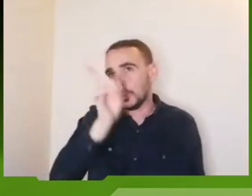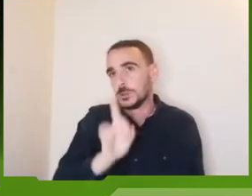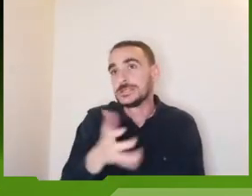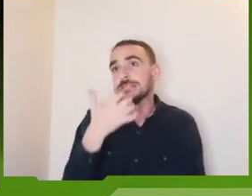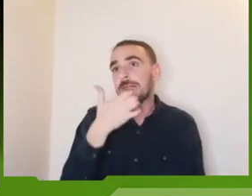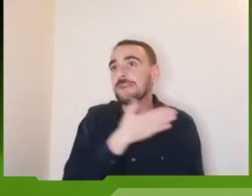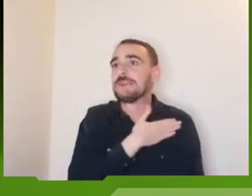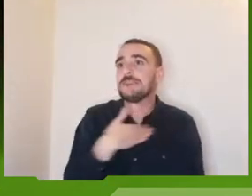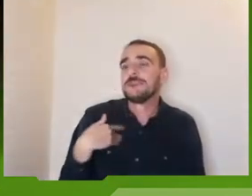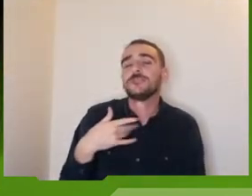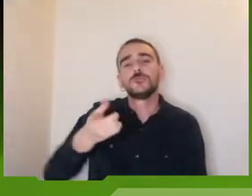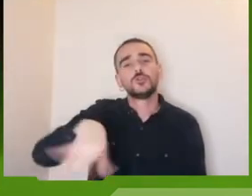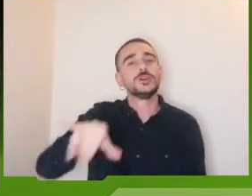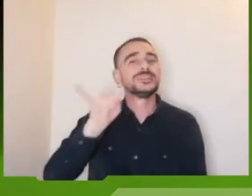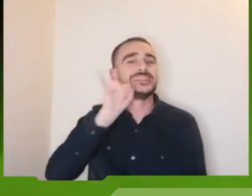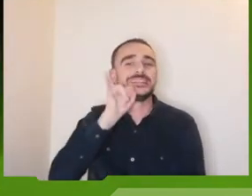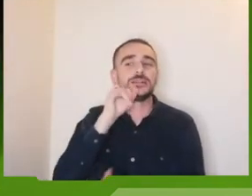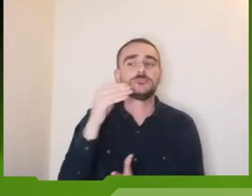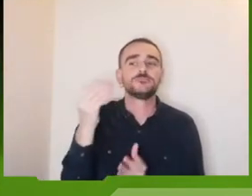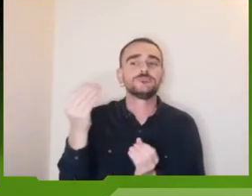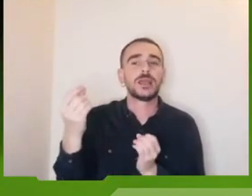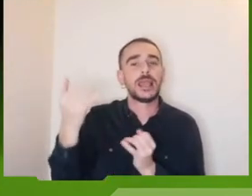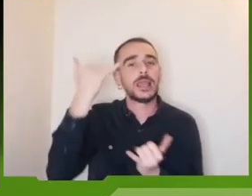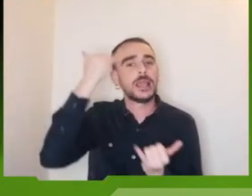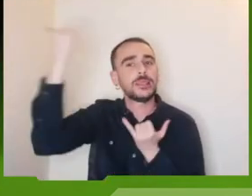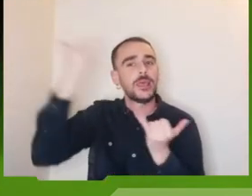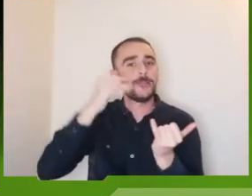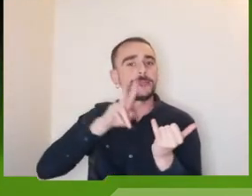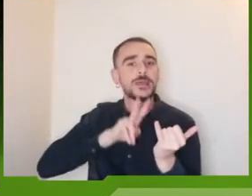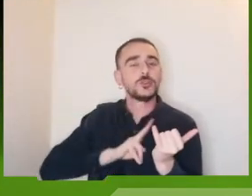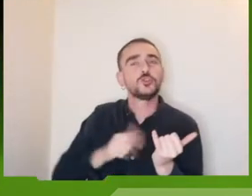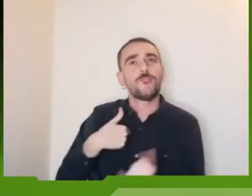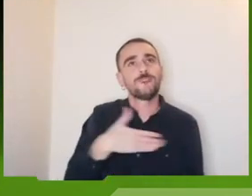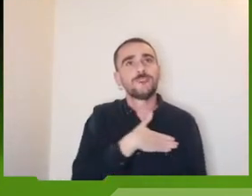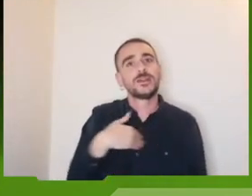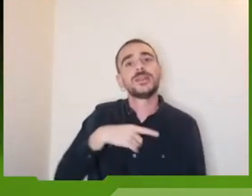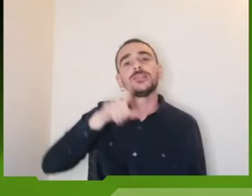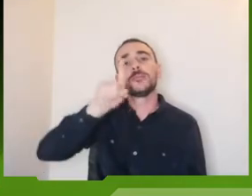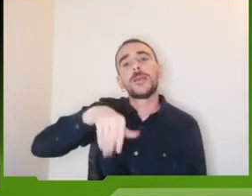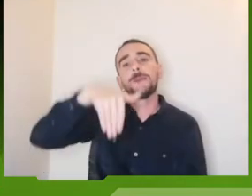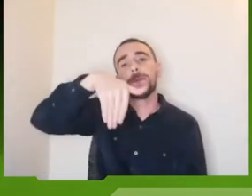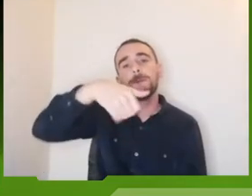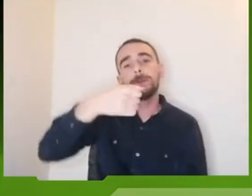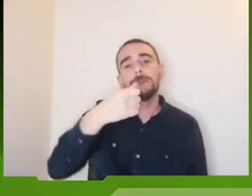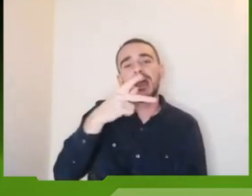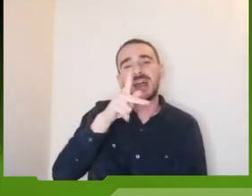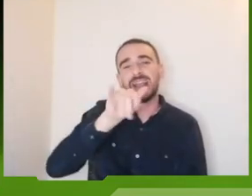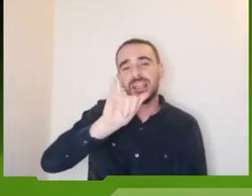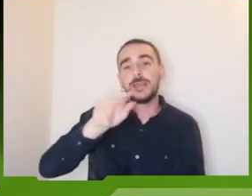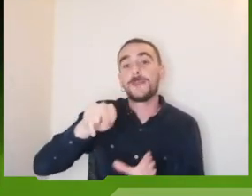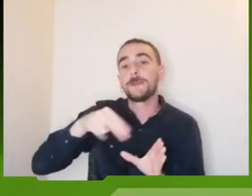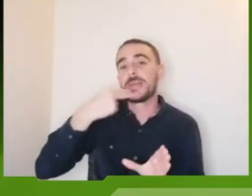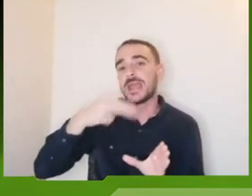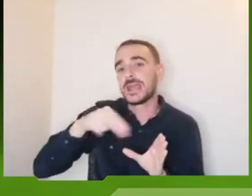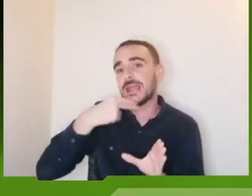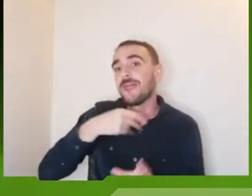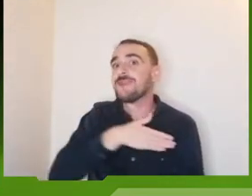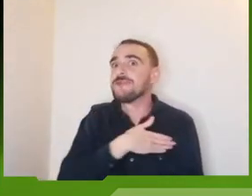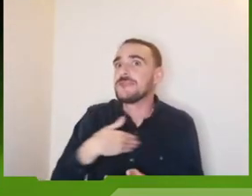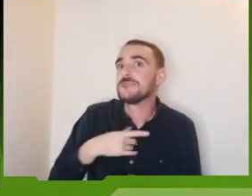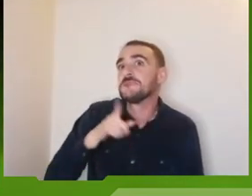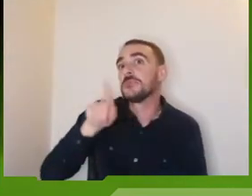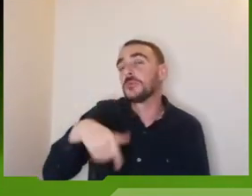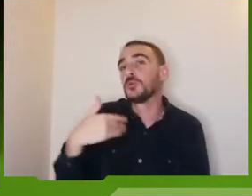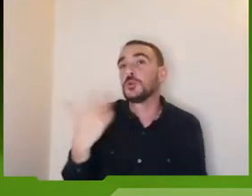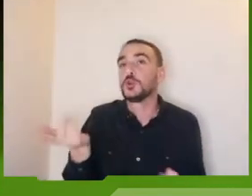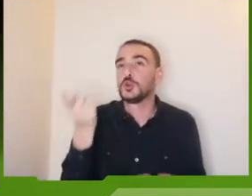ideas, guay. Tenía la idea de hacer makis, de sushi, pero no sé, no lo sé. Me gusta no prometer